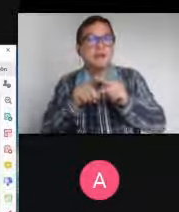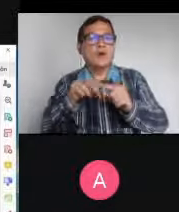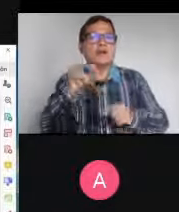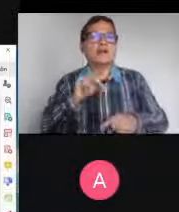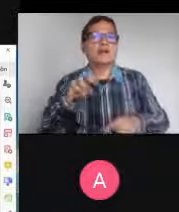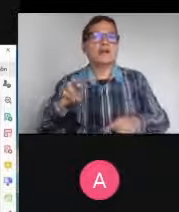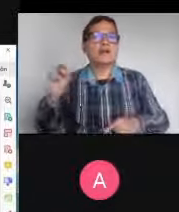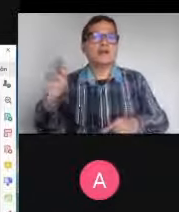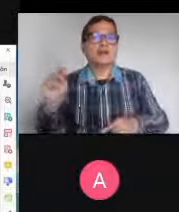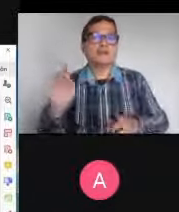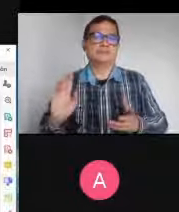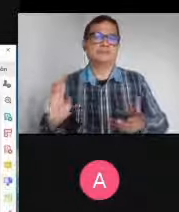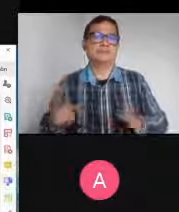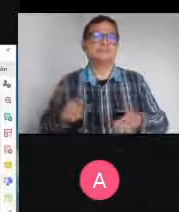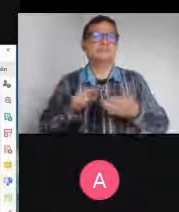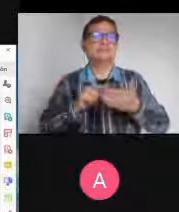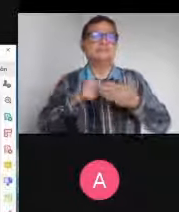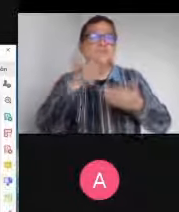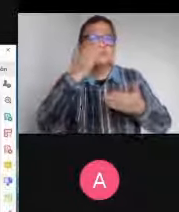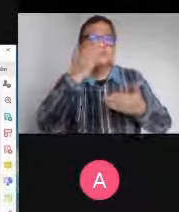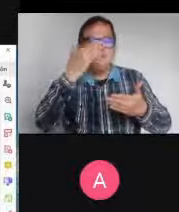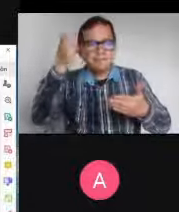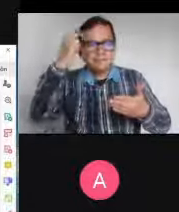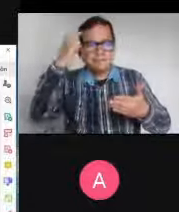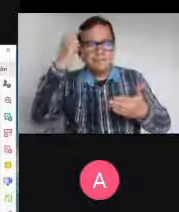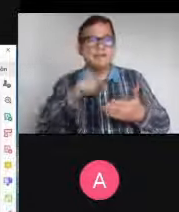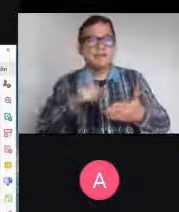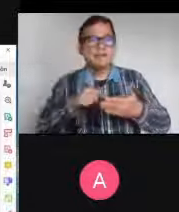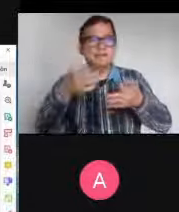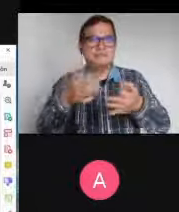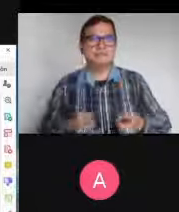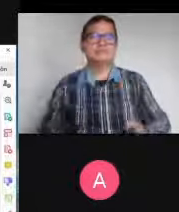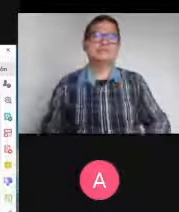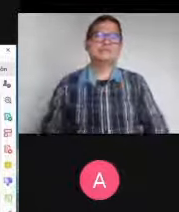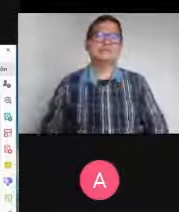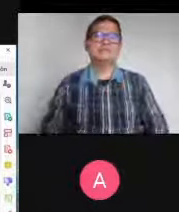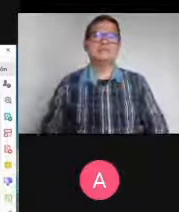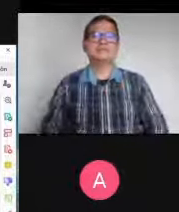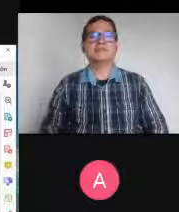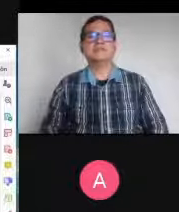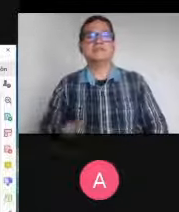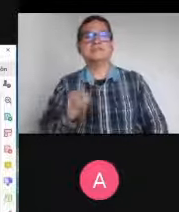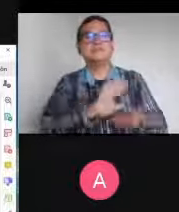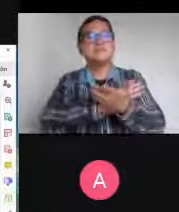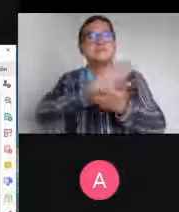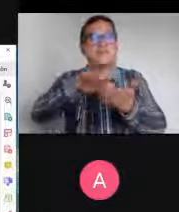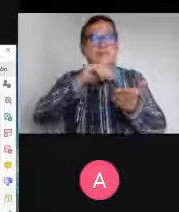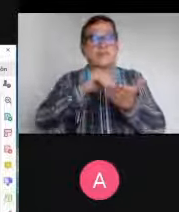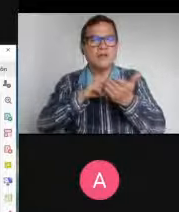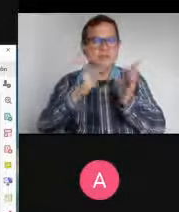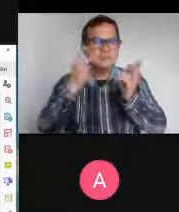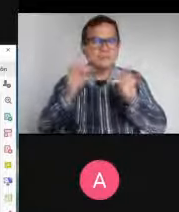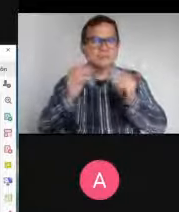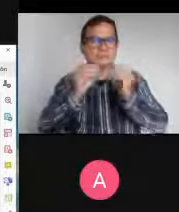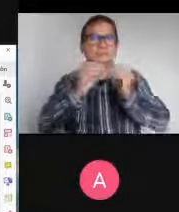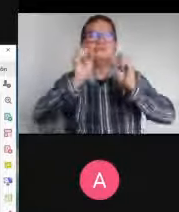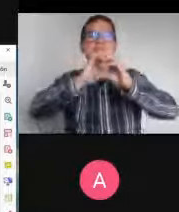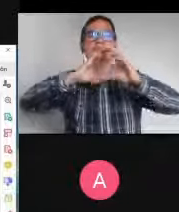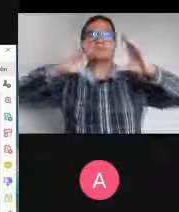¿Listos? Para que lo tengamos en cuenta. Bueno, aquí ya en la parte central vemos un poquito más grande el